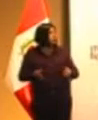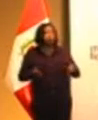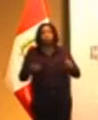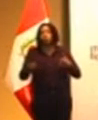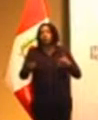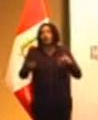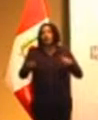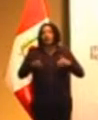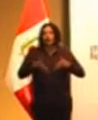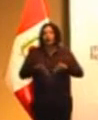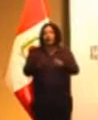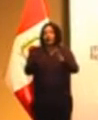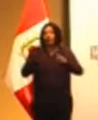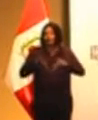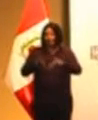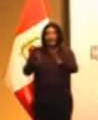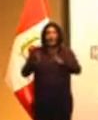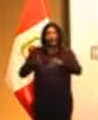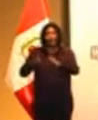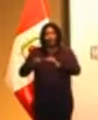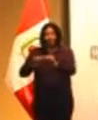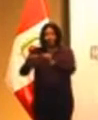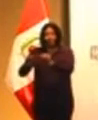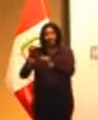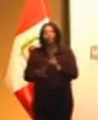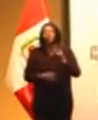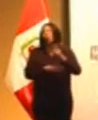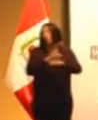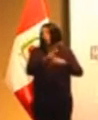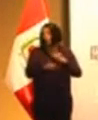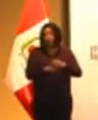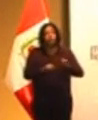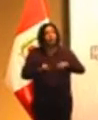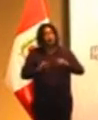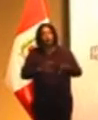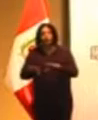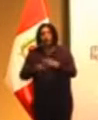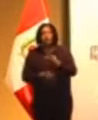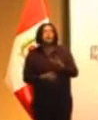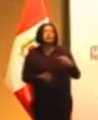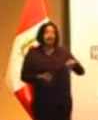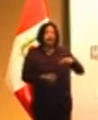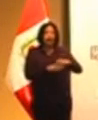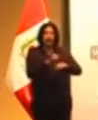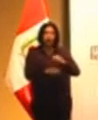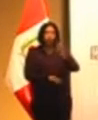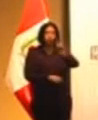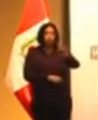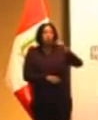que hacer durante todo el año. Este año que ha pasado hemos invertido